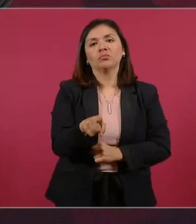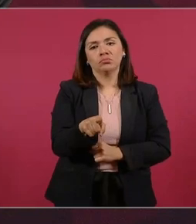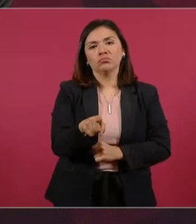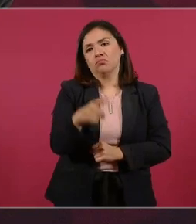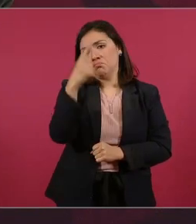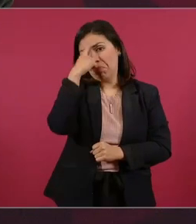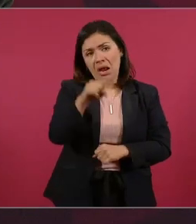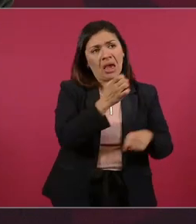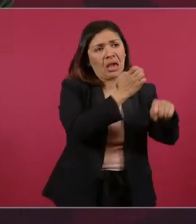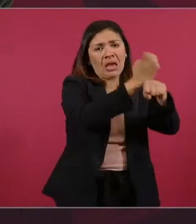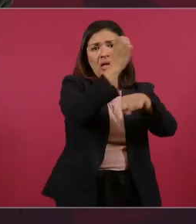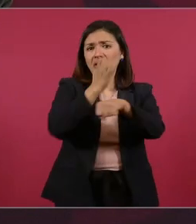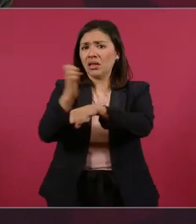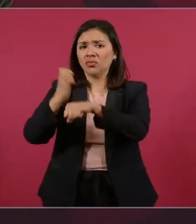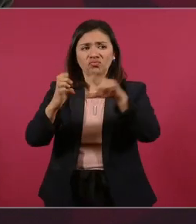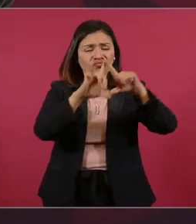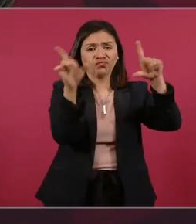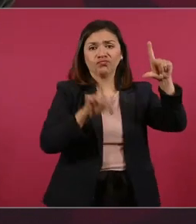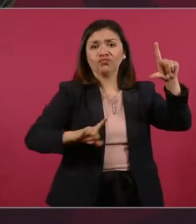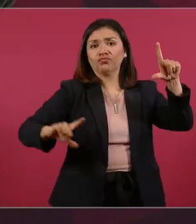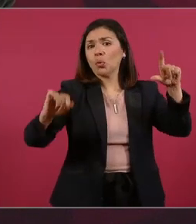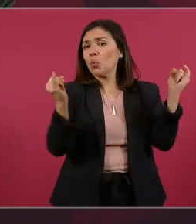en todos los estados